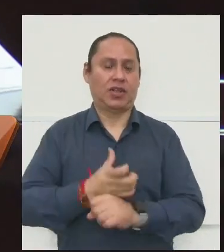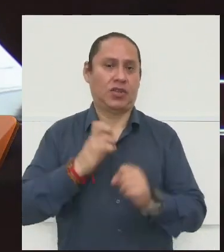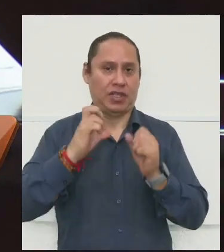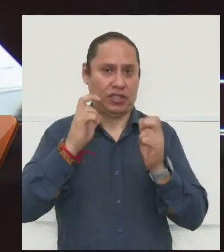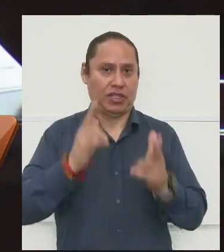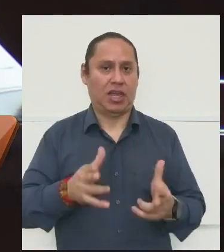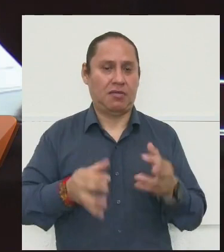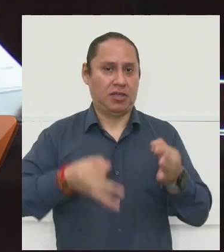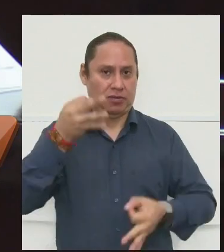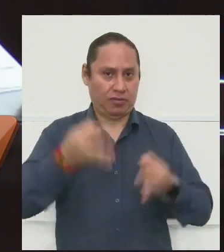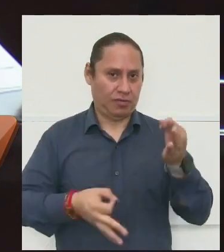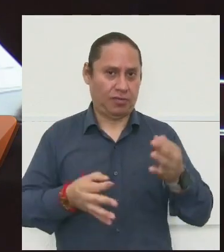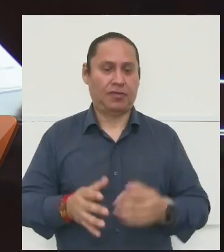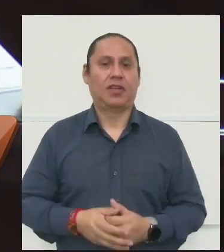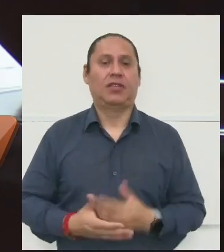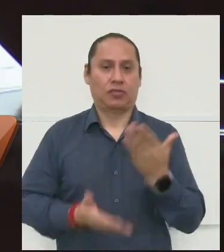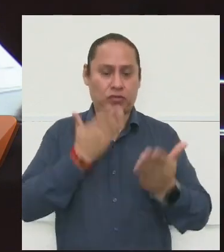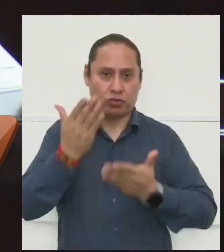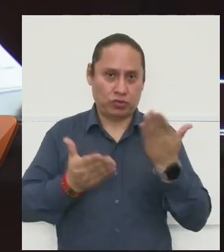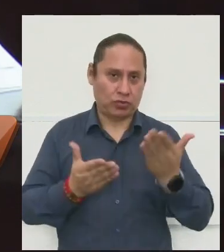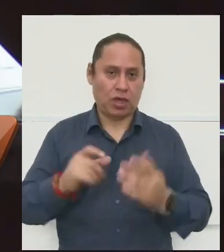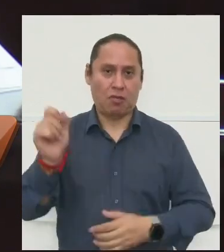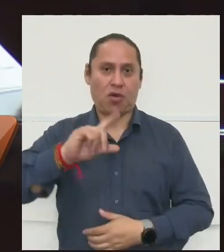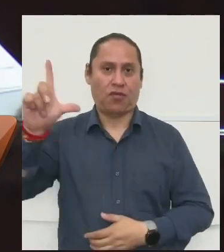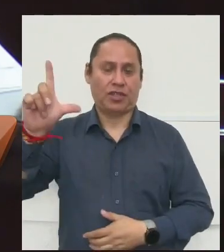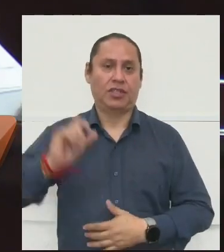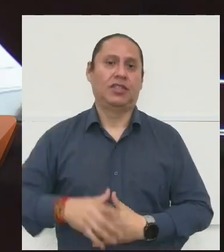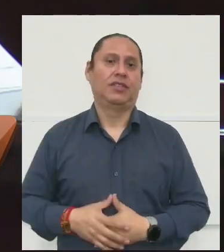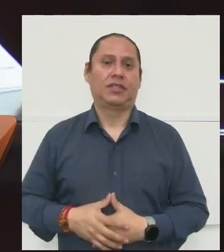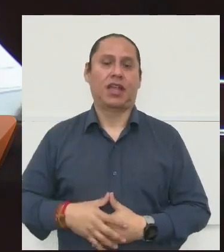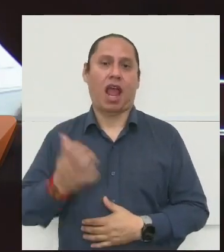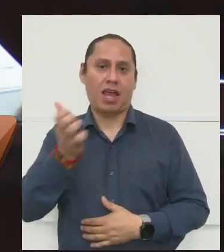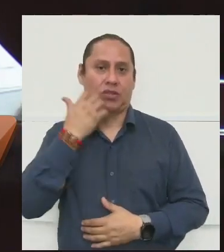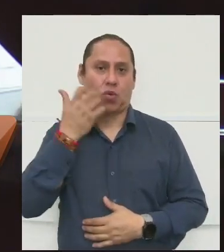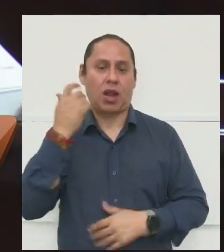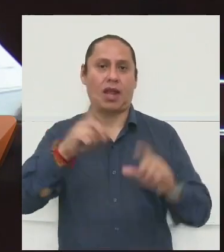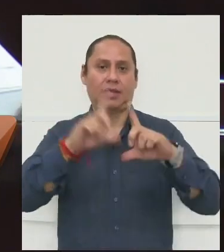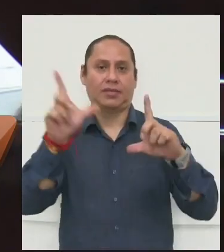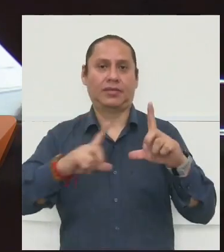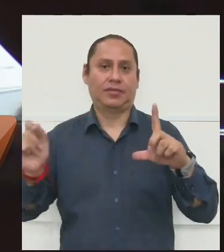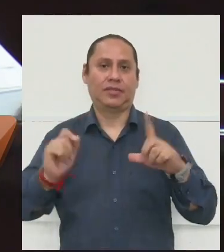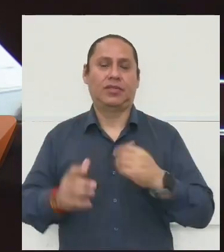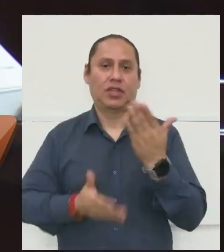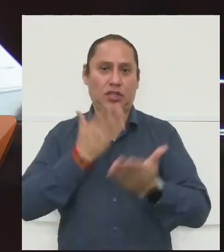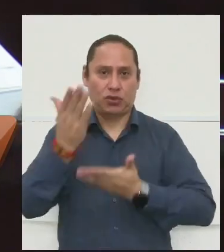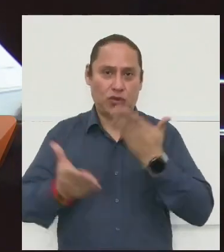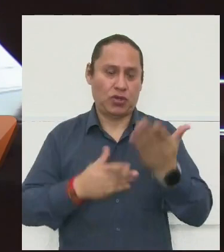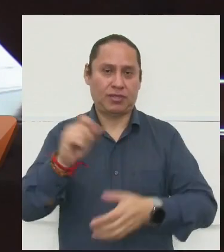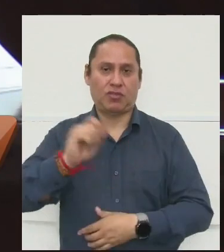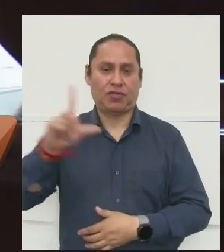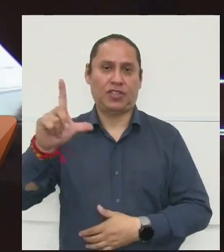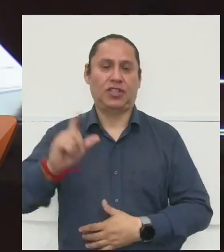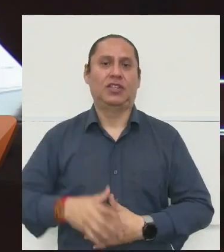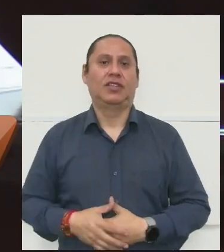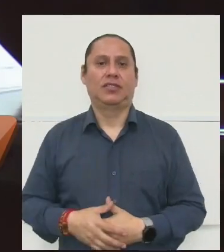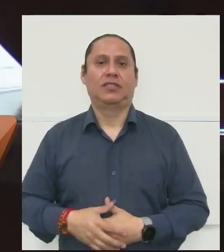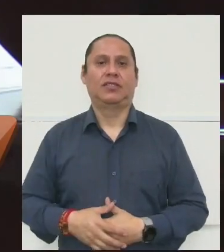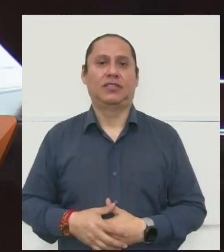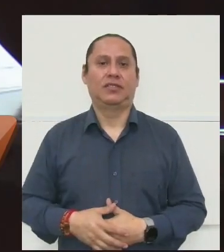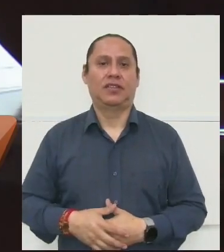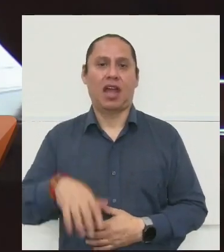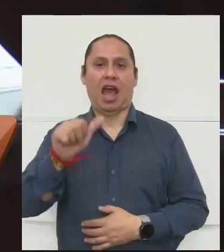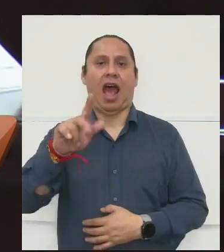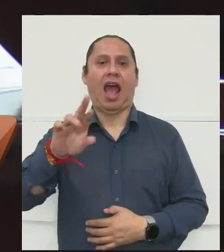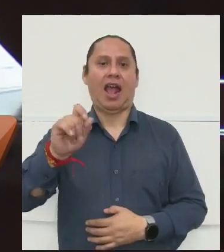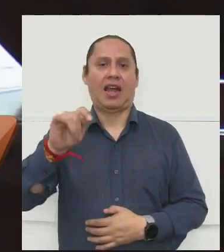Chiapas escolaridad profesional Escuela Nacional de estudios profesionales plantel